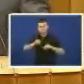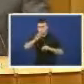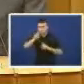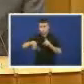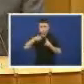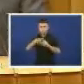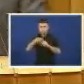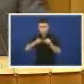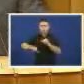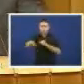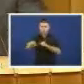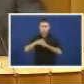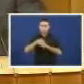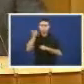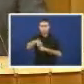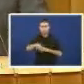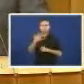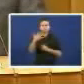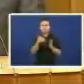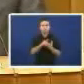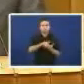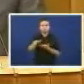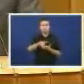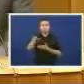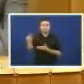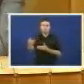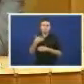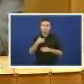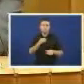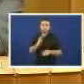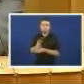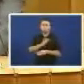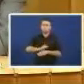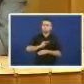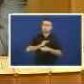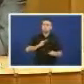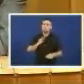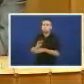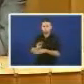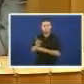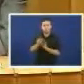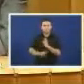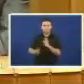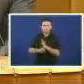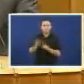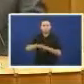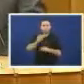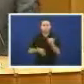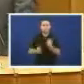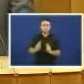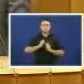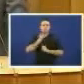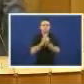próximos anos 5.000 millóns de euros unha notable inyección de recursos para dinamizar a nosa economía